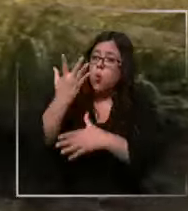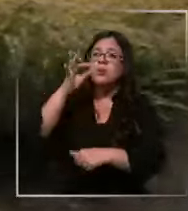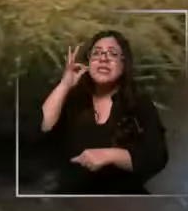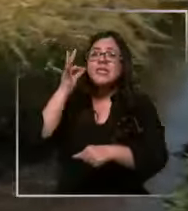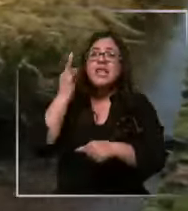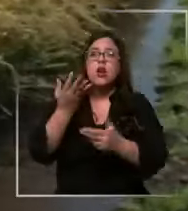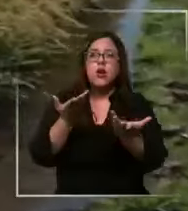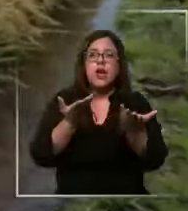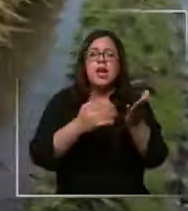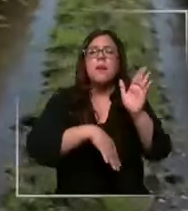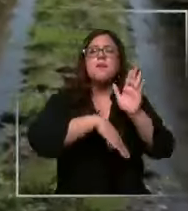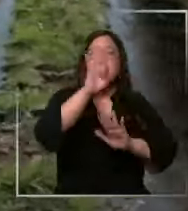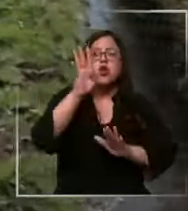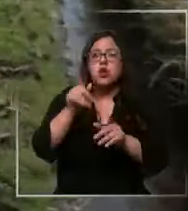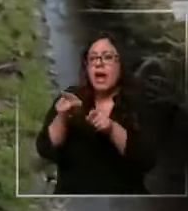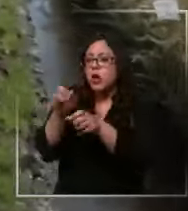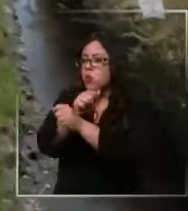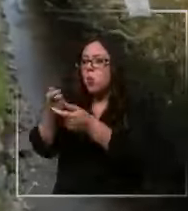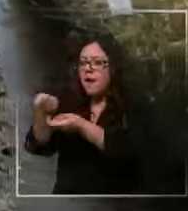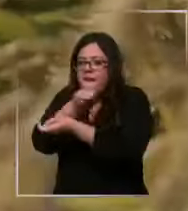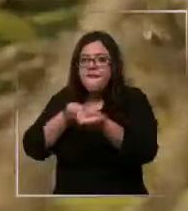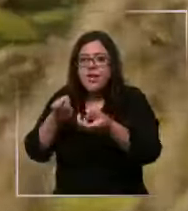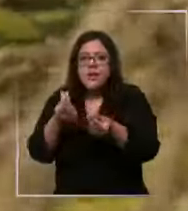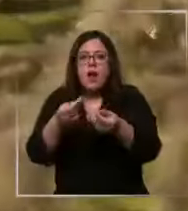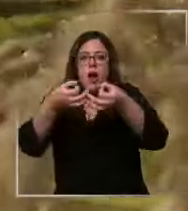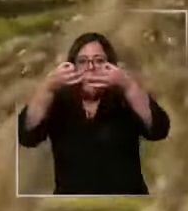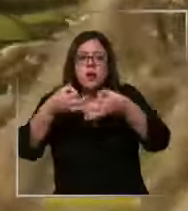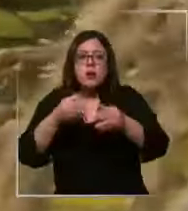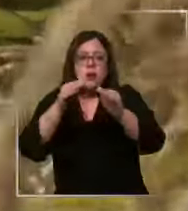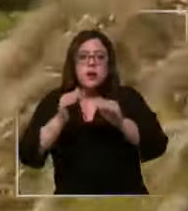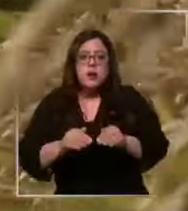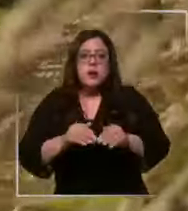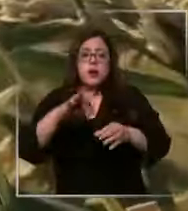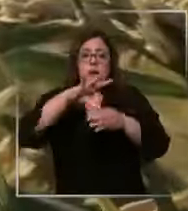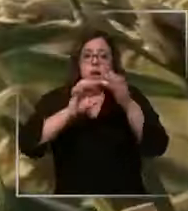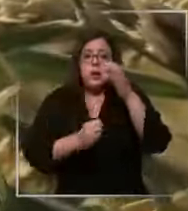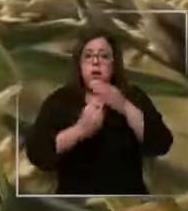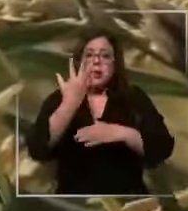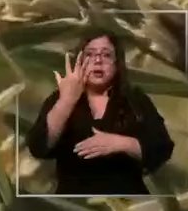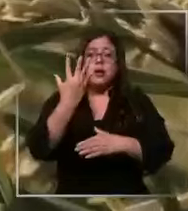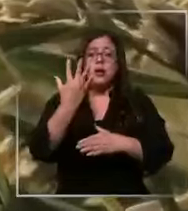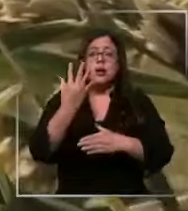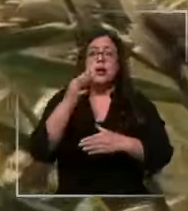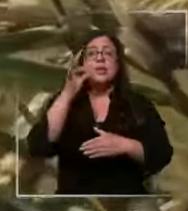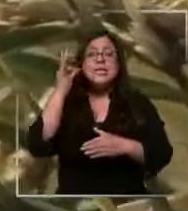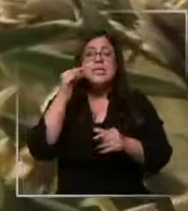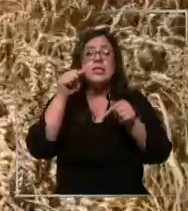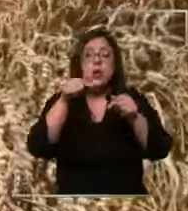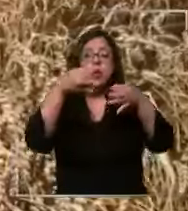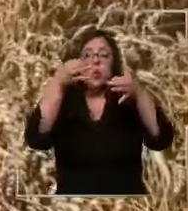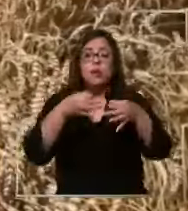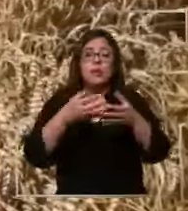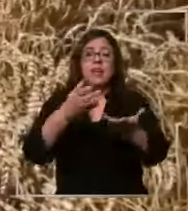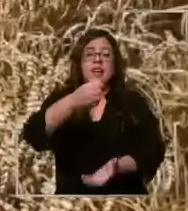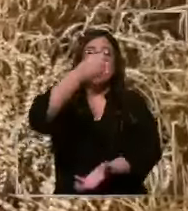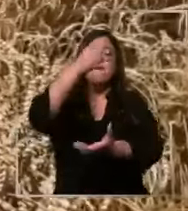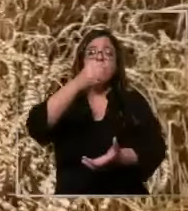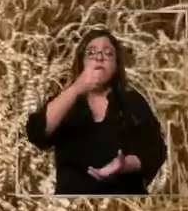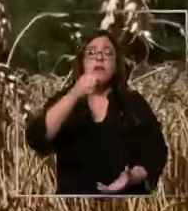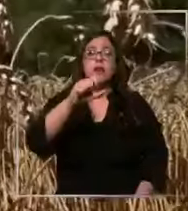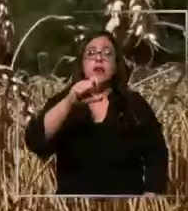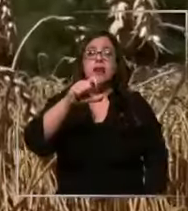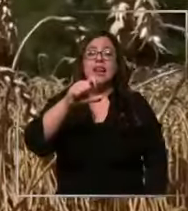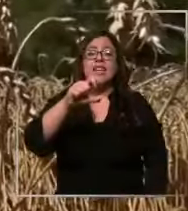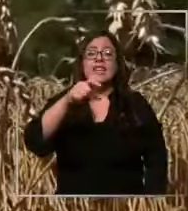altos que el precio al que logran vender el producto. La razón, el trigo, que se transa básicamente en la bolsa de Chicago y la bolsa de Rosario